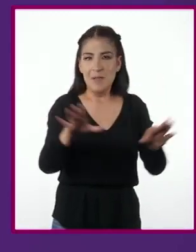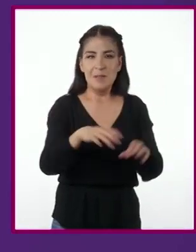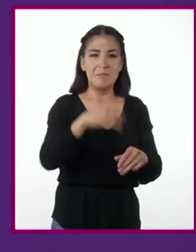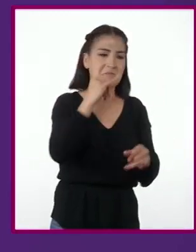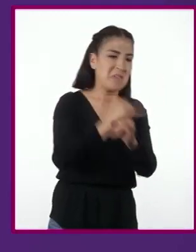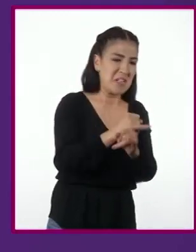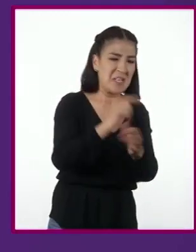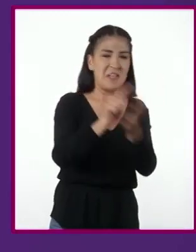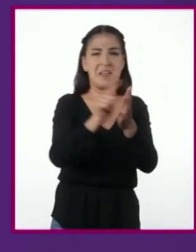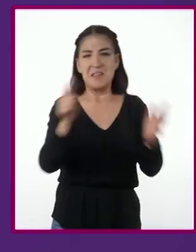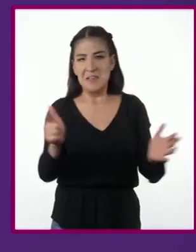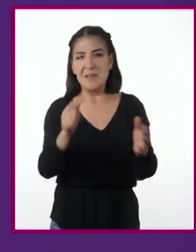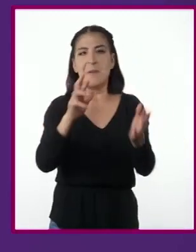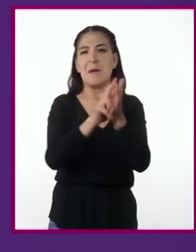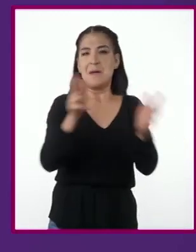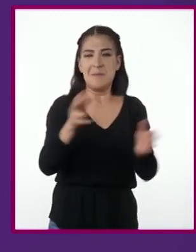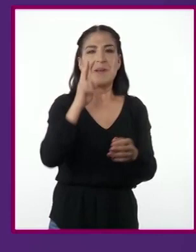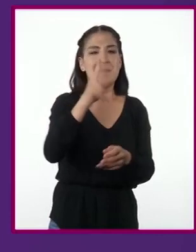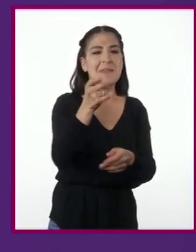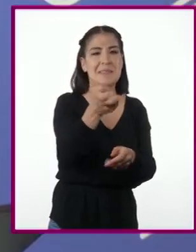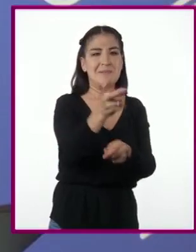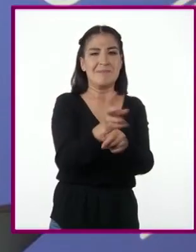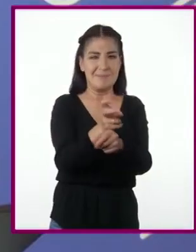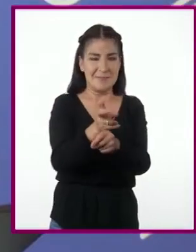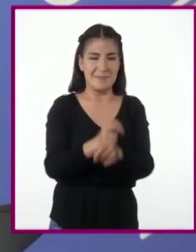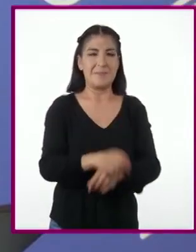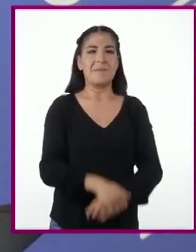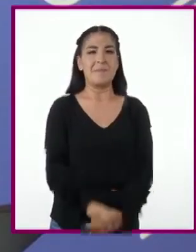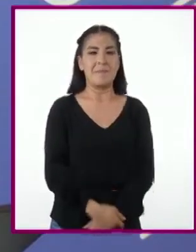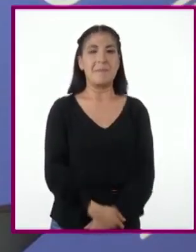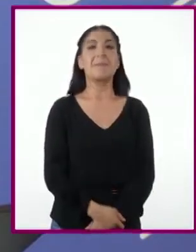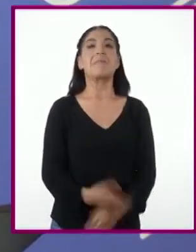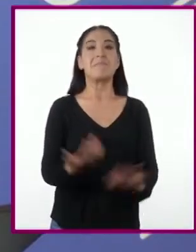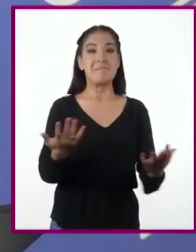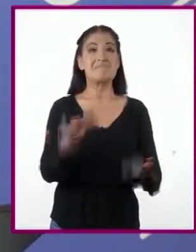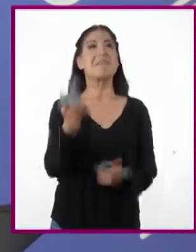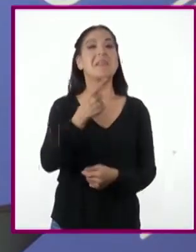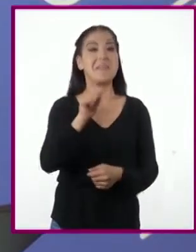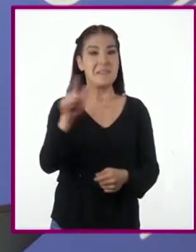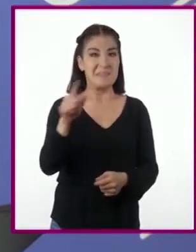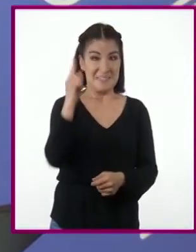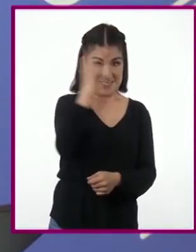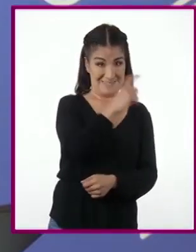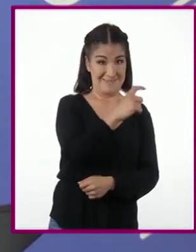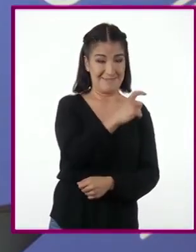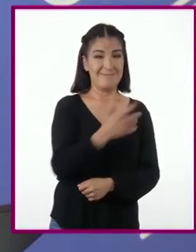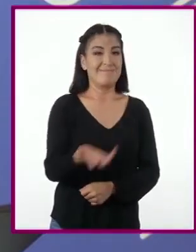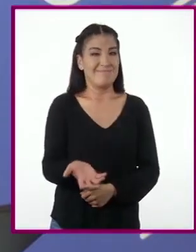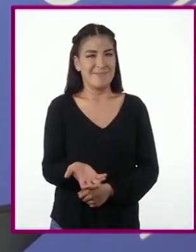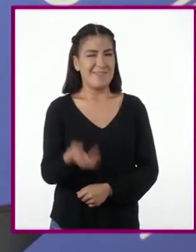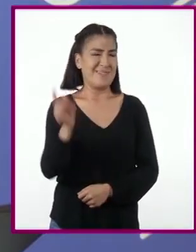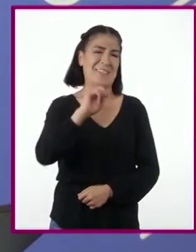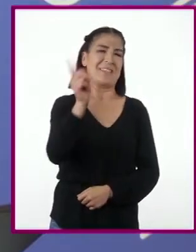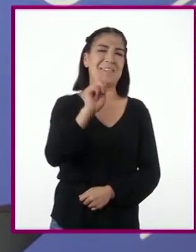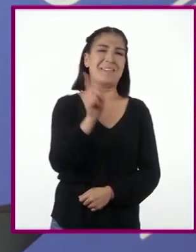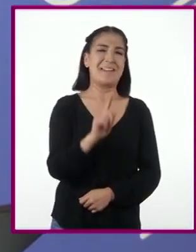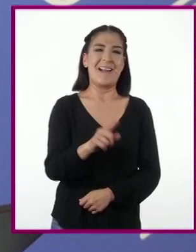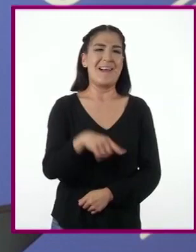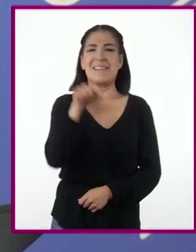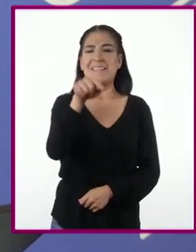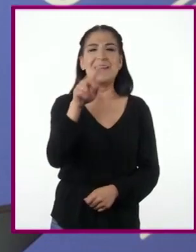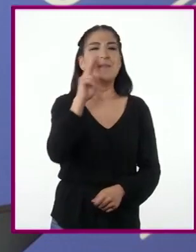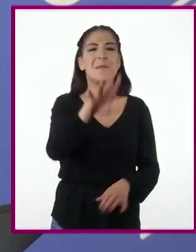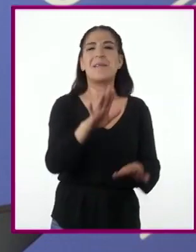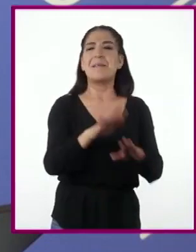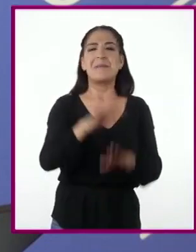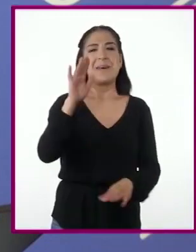para poder escribir su ensayo. ¿Qué tal? ¿Complicado? No, es